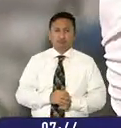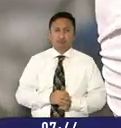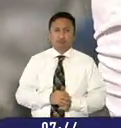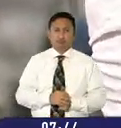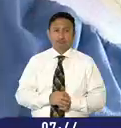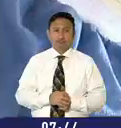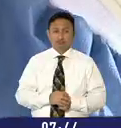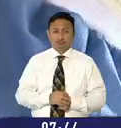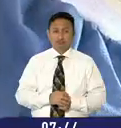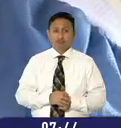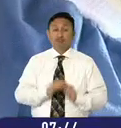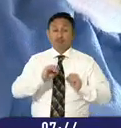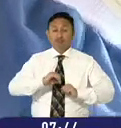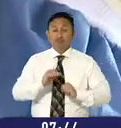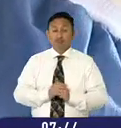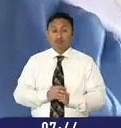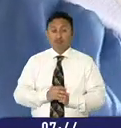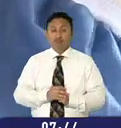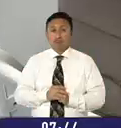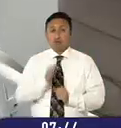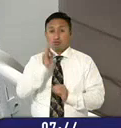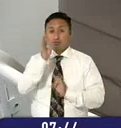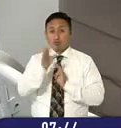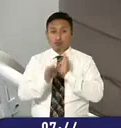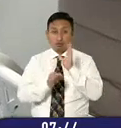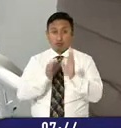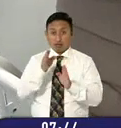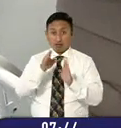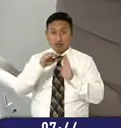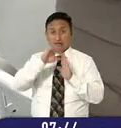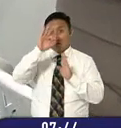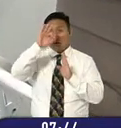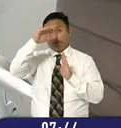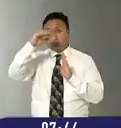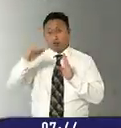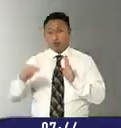contagios descienden a finales de mes. Informó Marilyn Jaramillo.